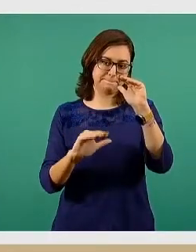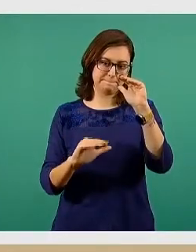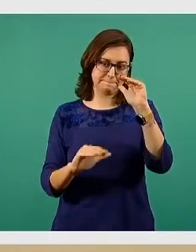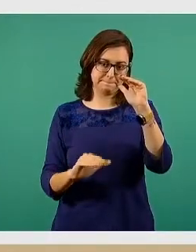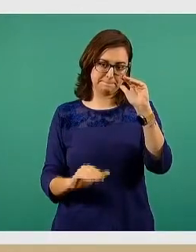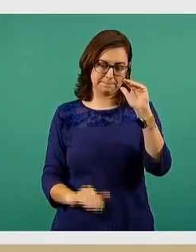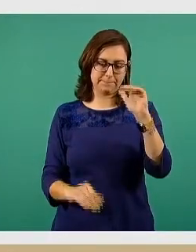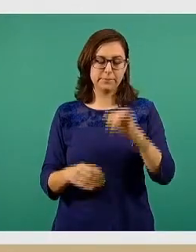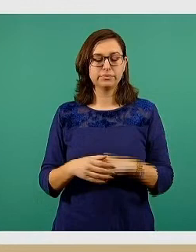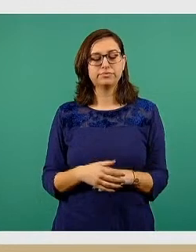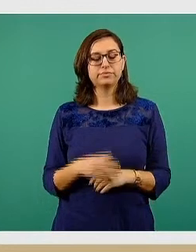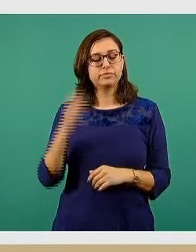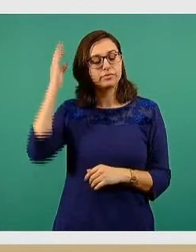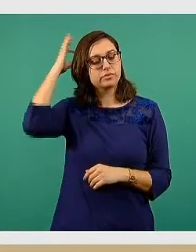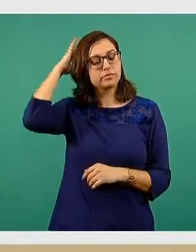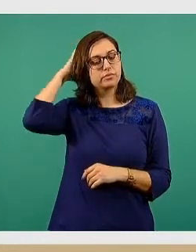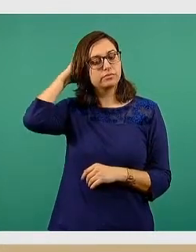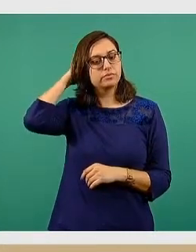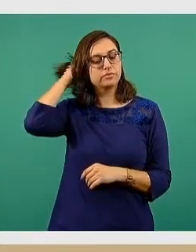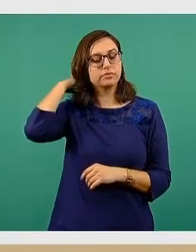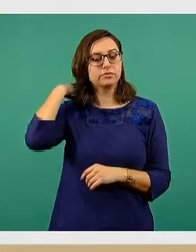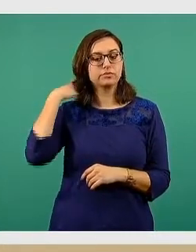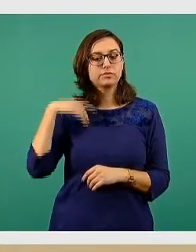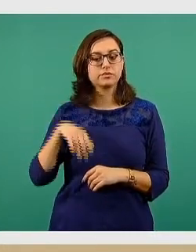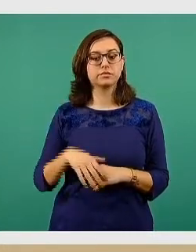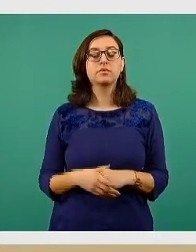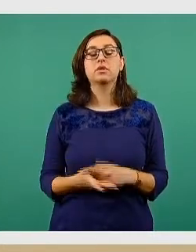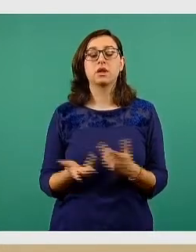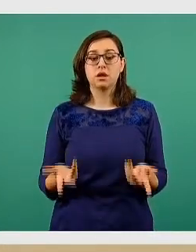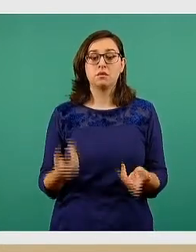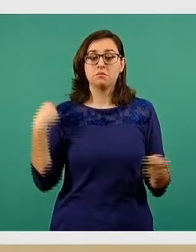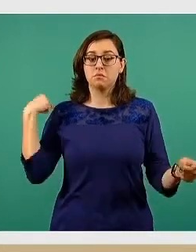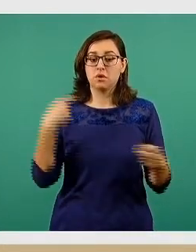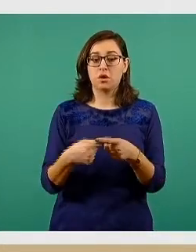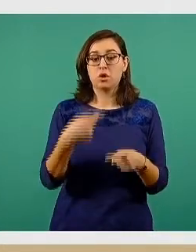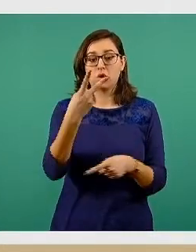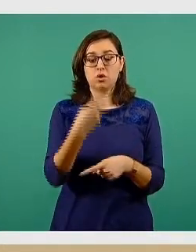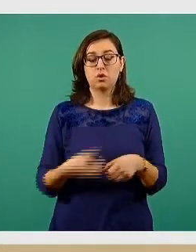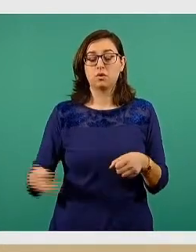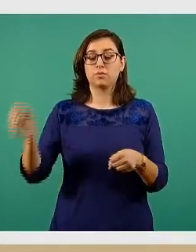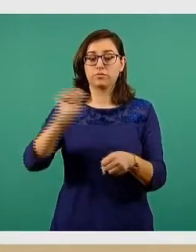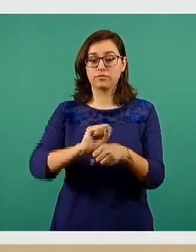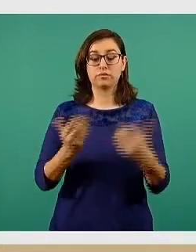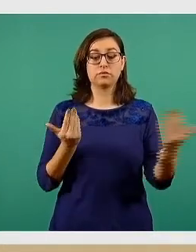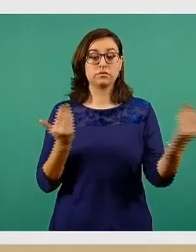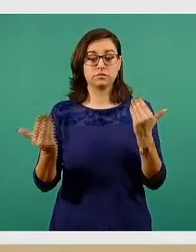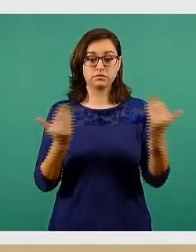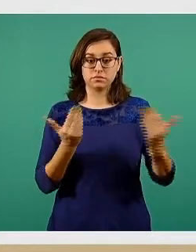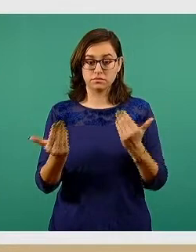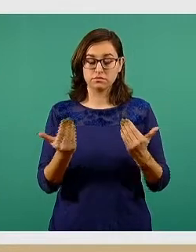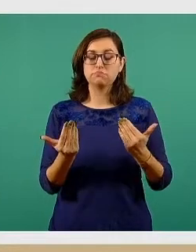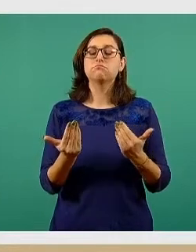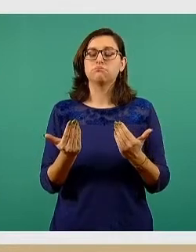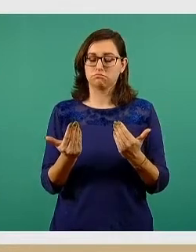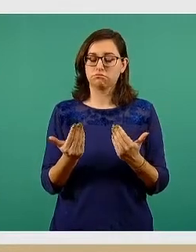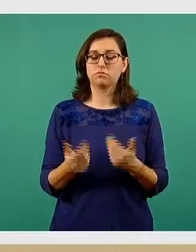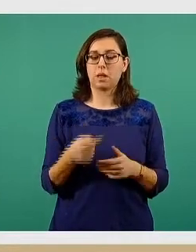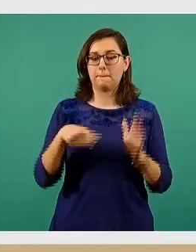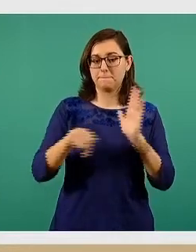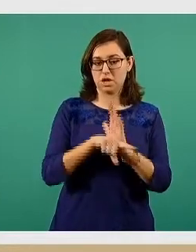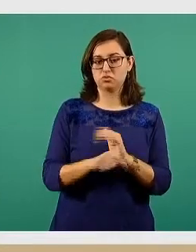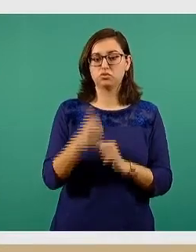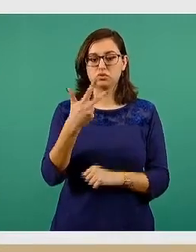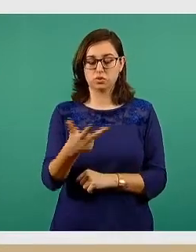curva descendente que para efectos de la gráfica de las 2 últimas semanas continúa siendo todavía de un